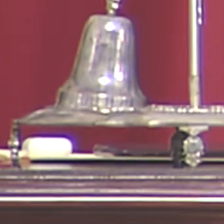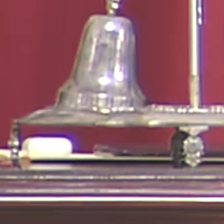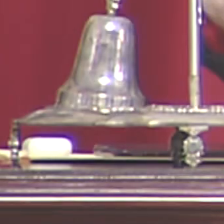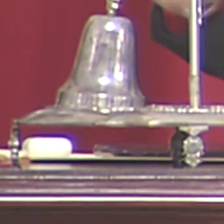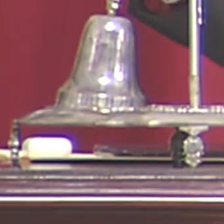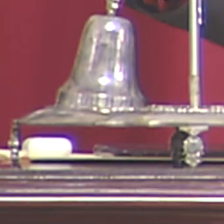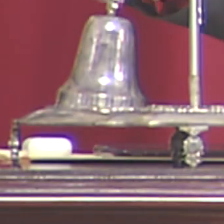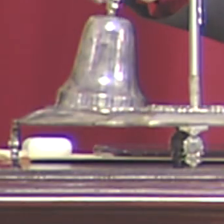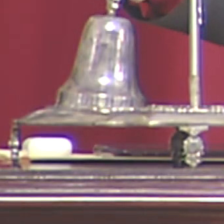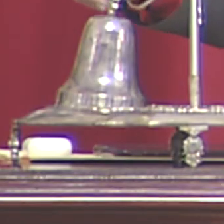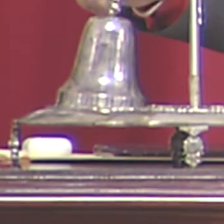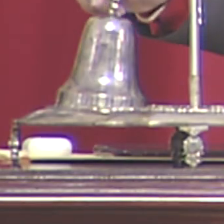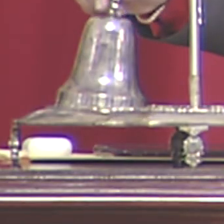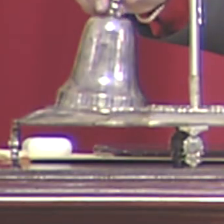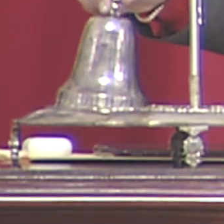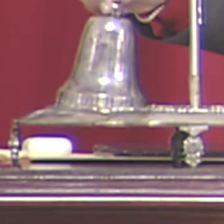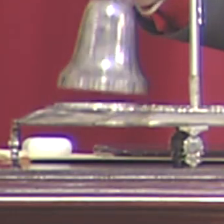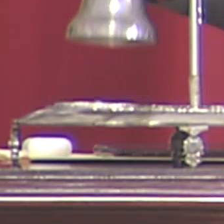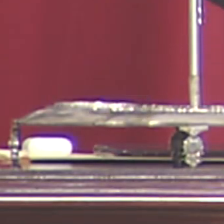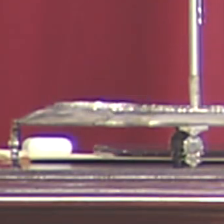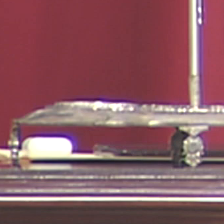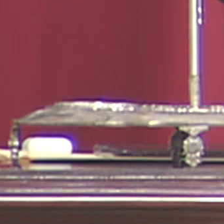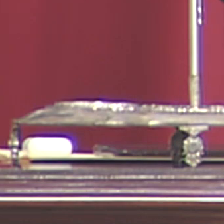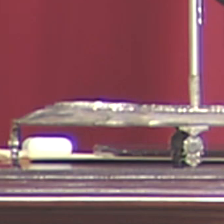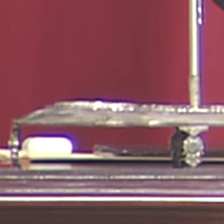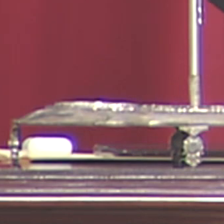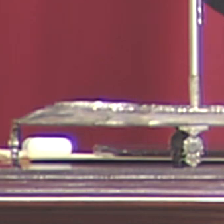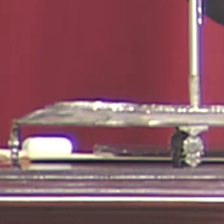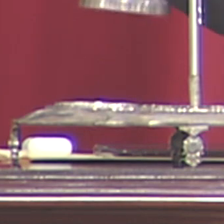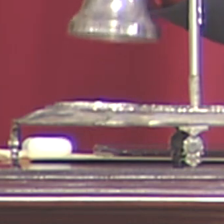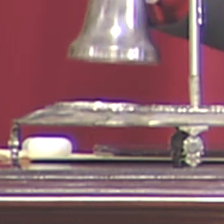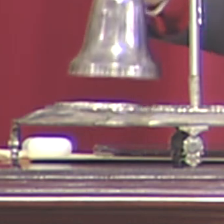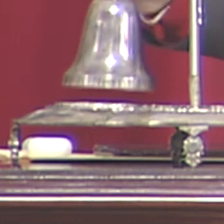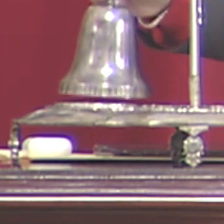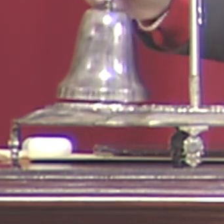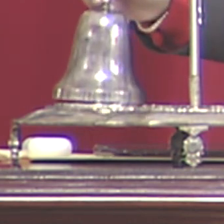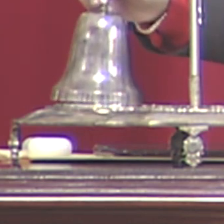Gracias, diputada secretaria. Se abre la sesión solemne.